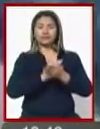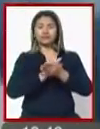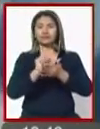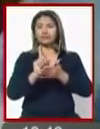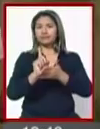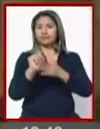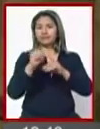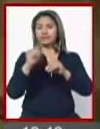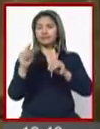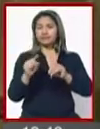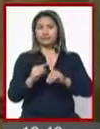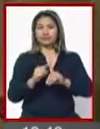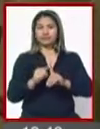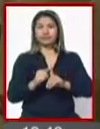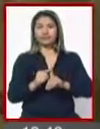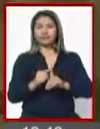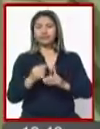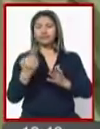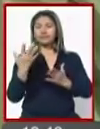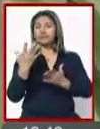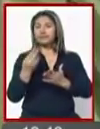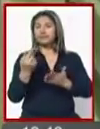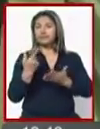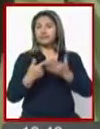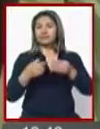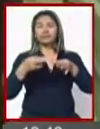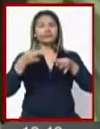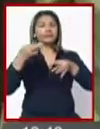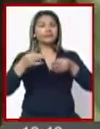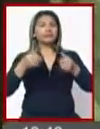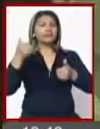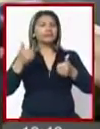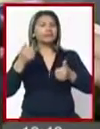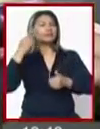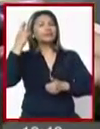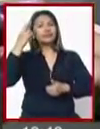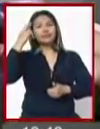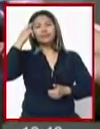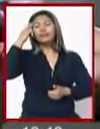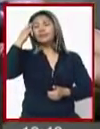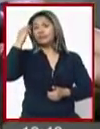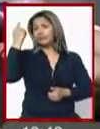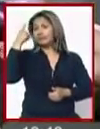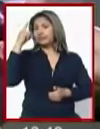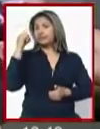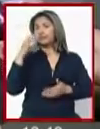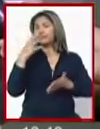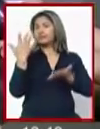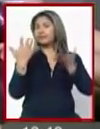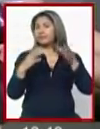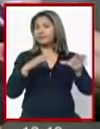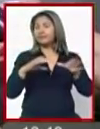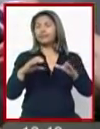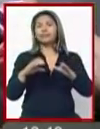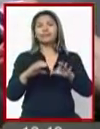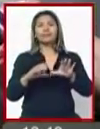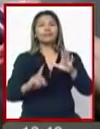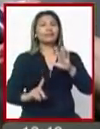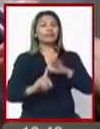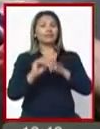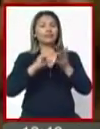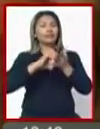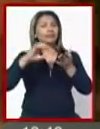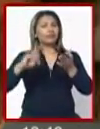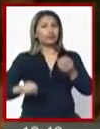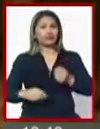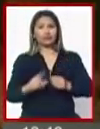semanas de gestación, y que obviamente se está estableciendo cuáles han sido los motivos para que se haya producido, en este caso, el